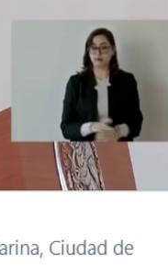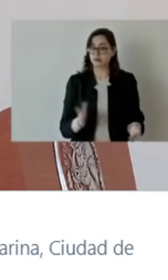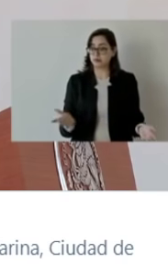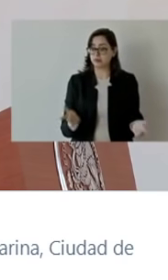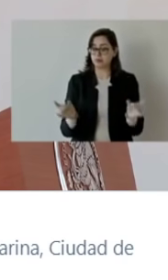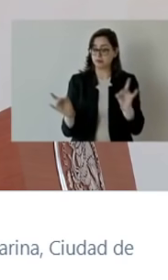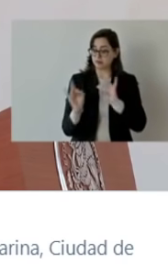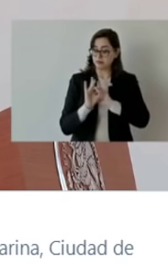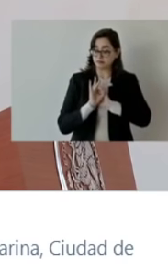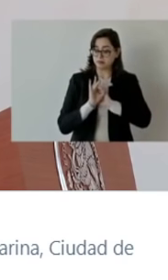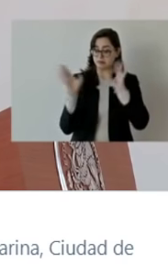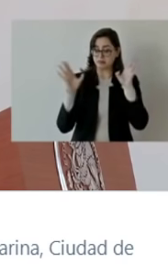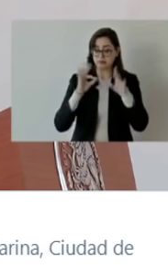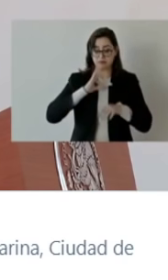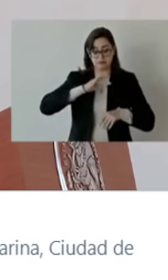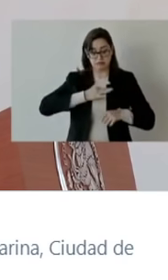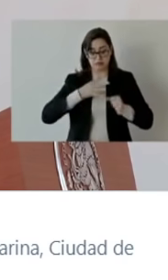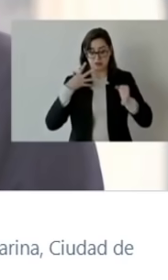pandemia